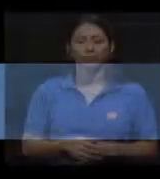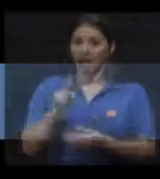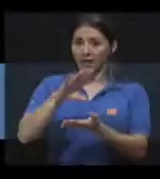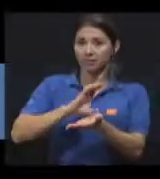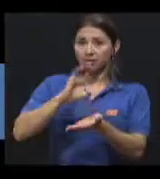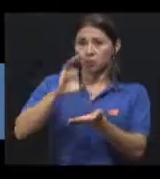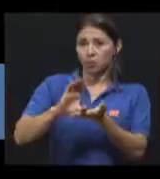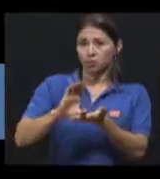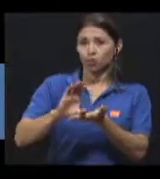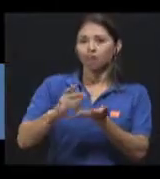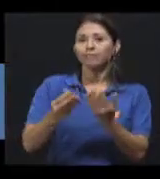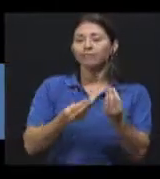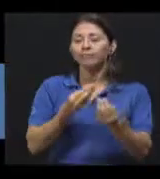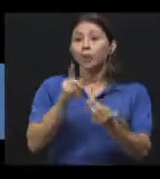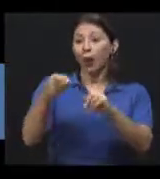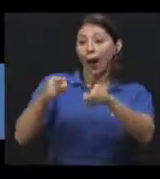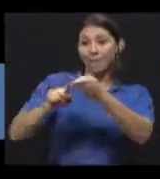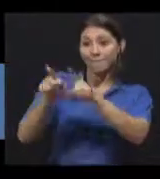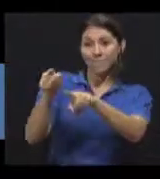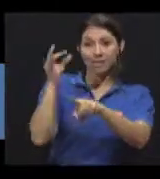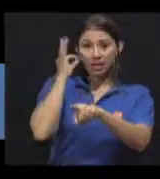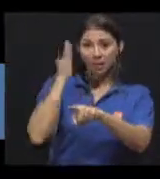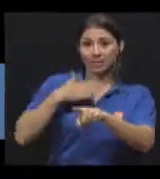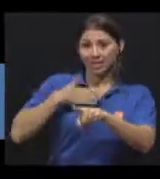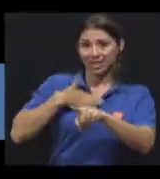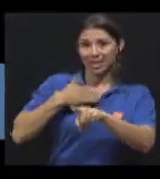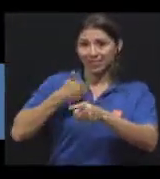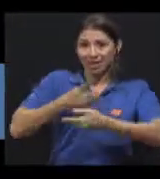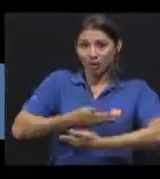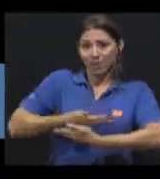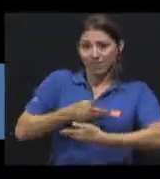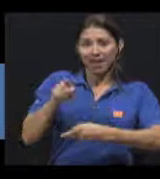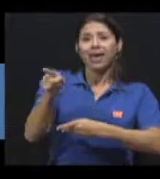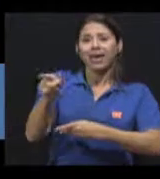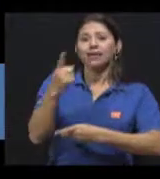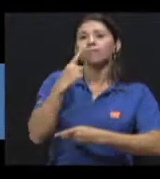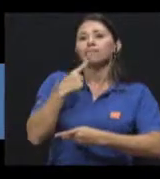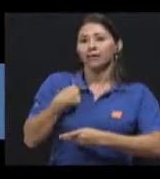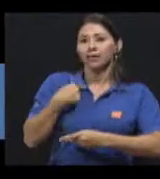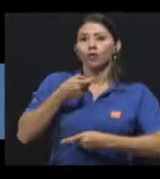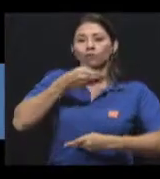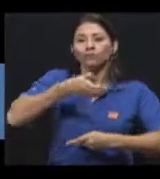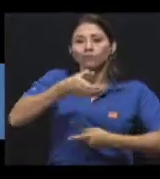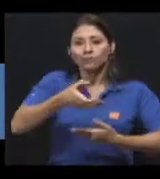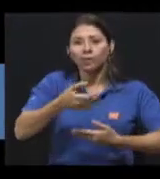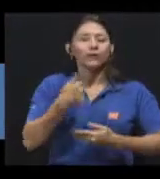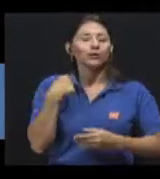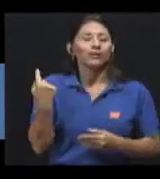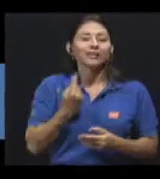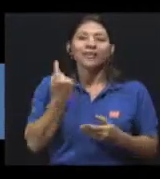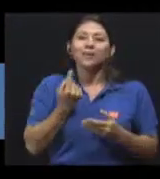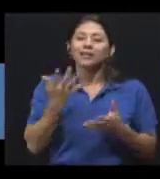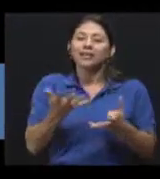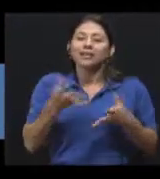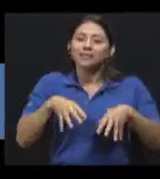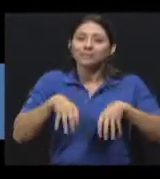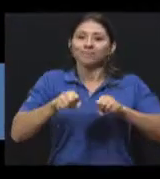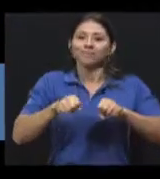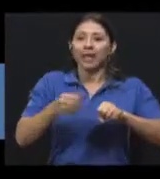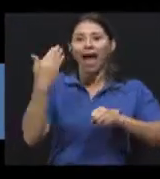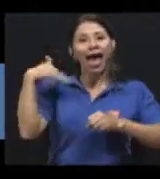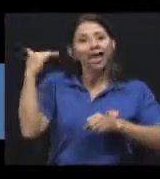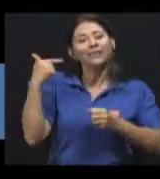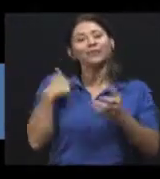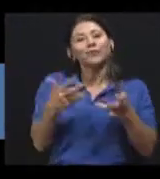El curso me lo recomendó una amiga que tiene un bebé más grande y siempre quise llevarlo. En la edición